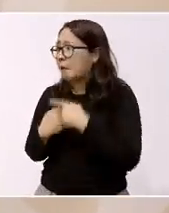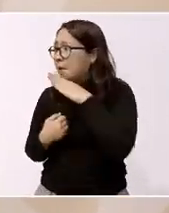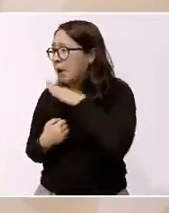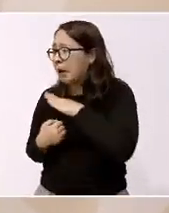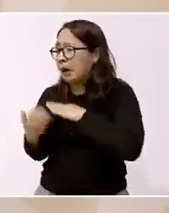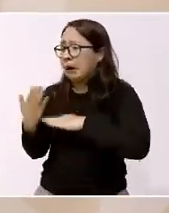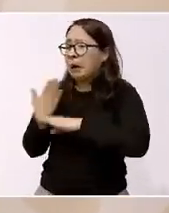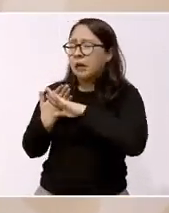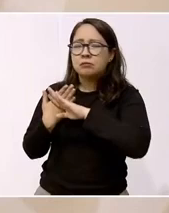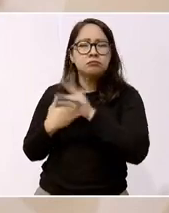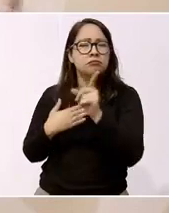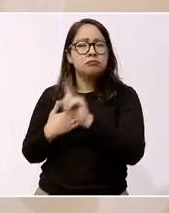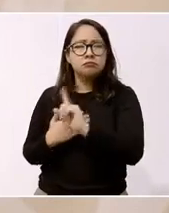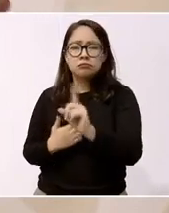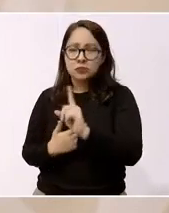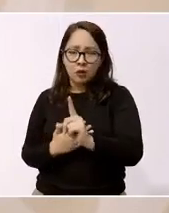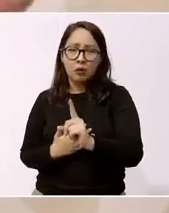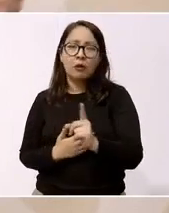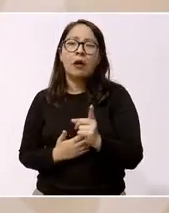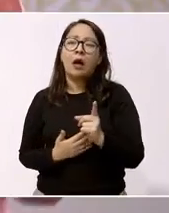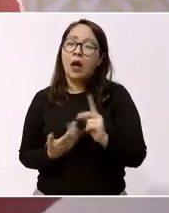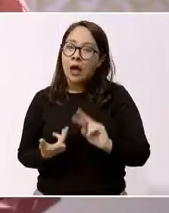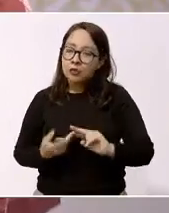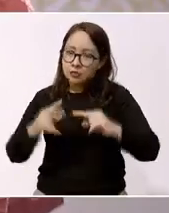contrario, ellos